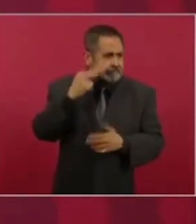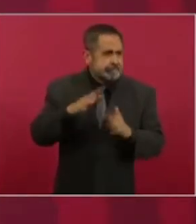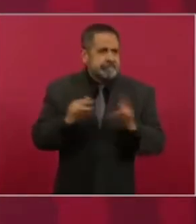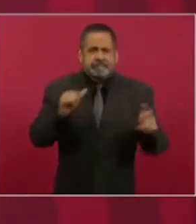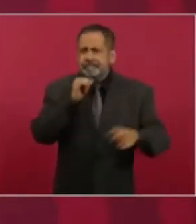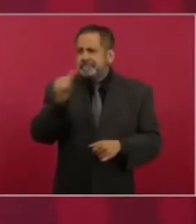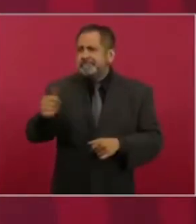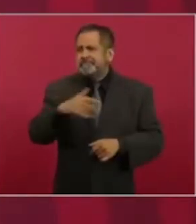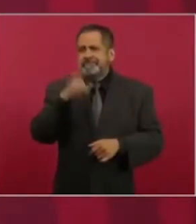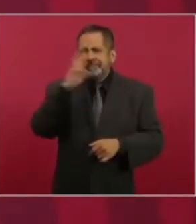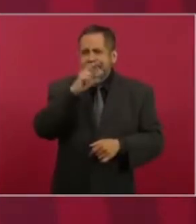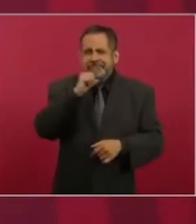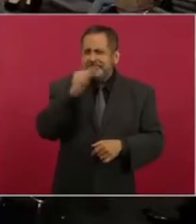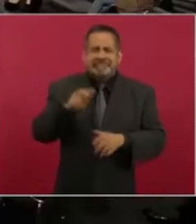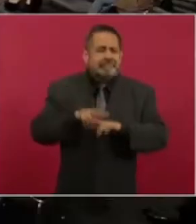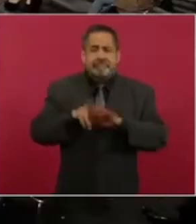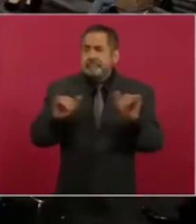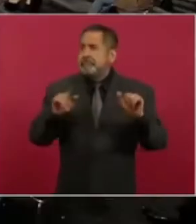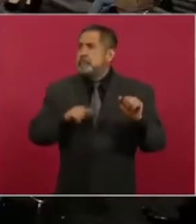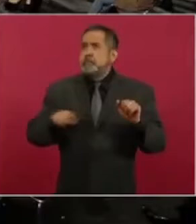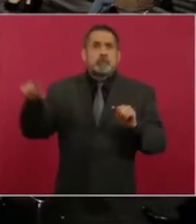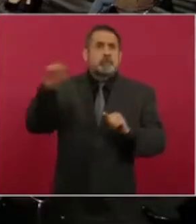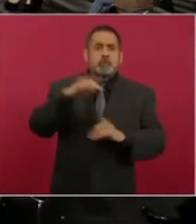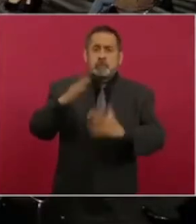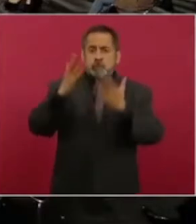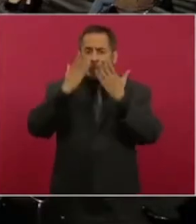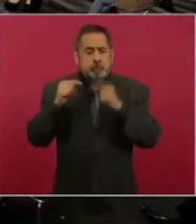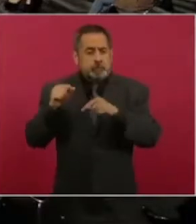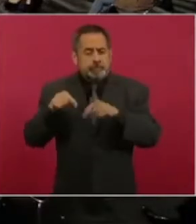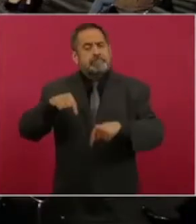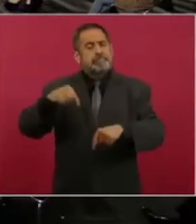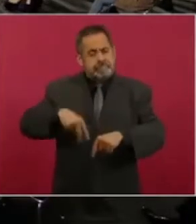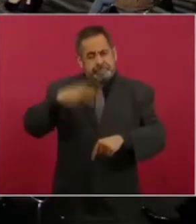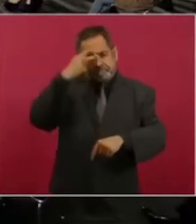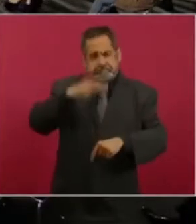Rusia, ni en ninguna parte.